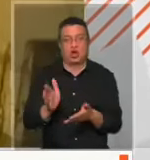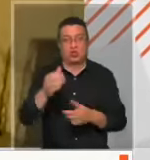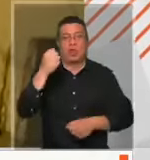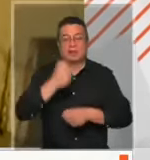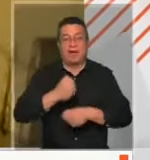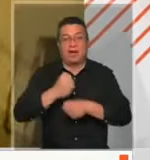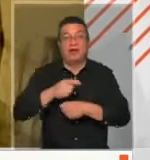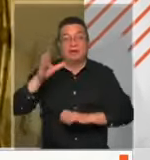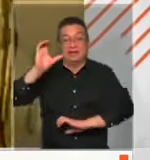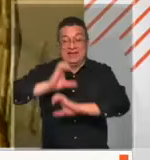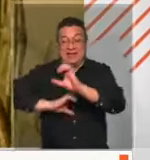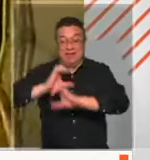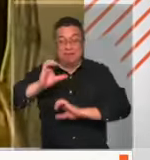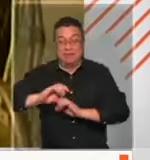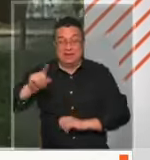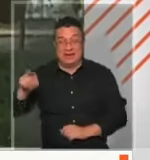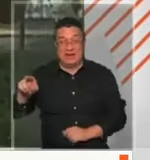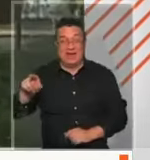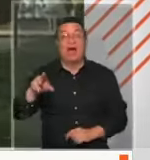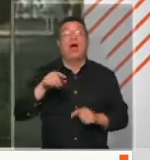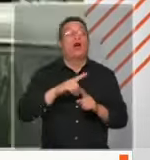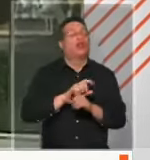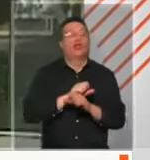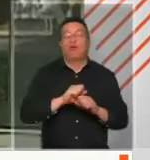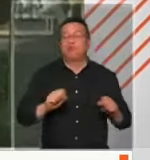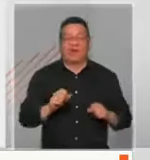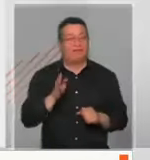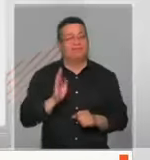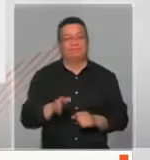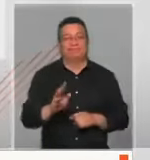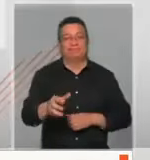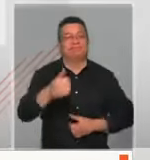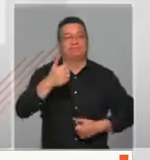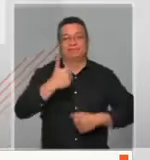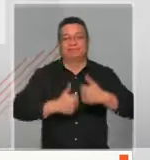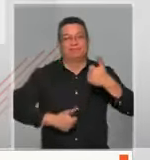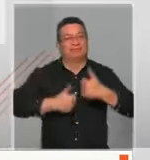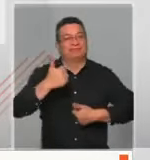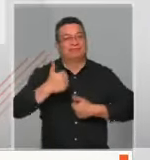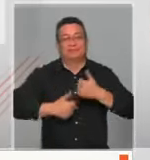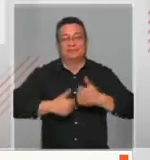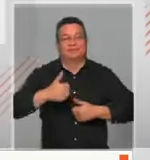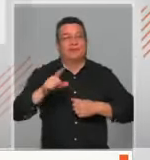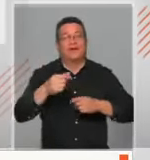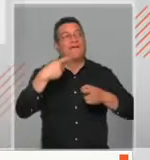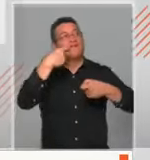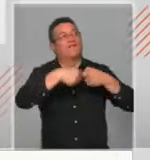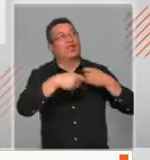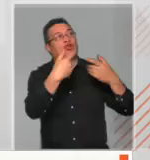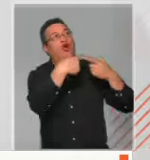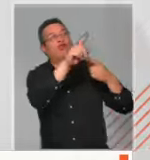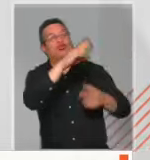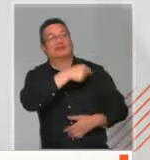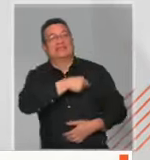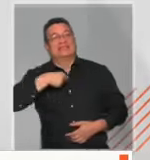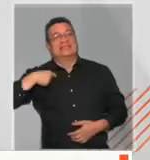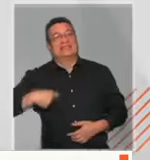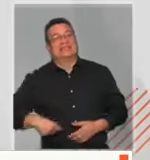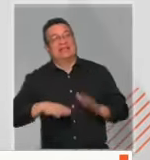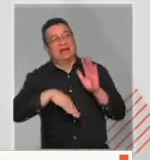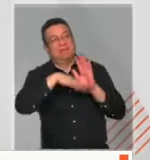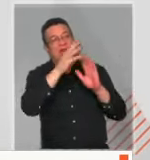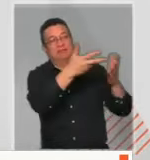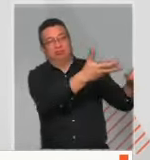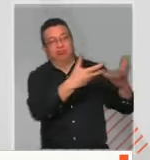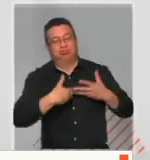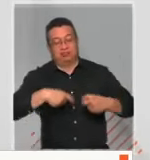operación de esta siderúrgica, no pueden seguir compitiendo, señalan ellos, con el acero que se importa desde otros países, sobre todo con el